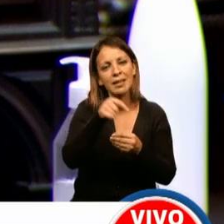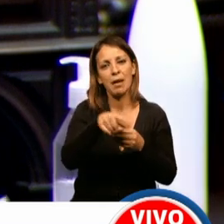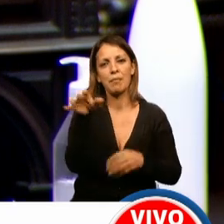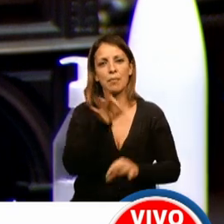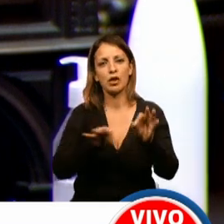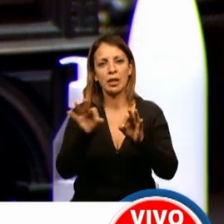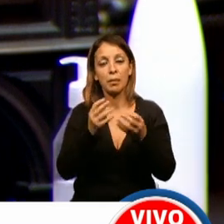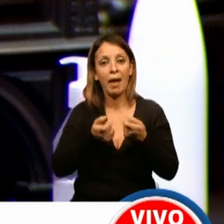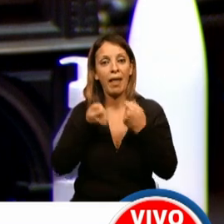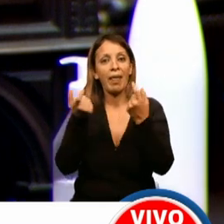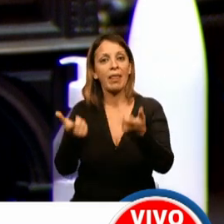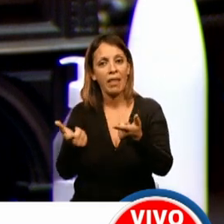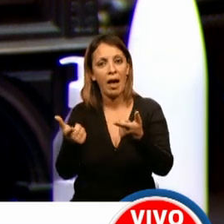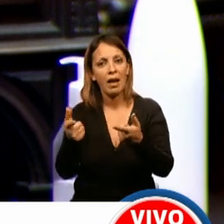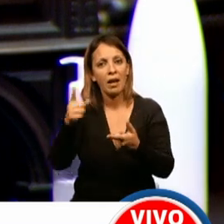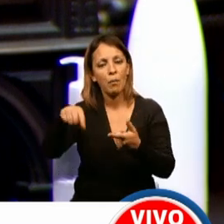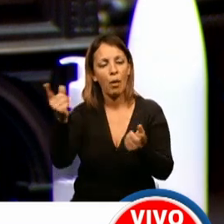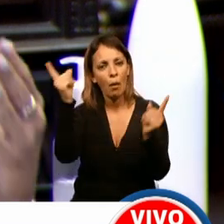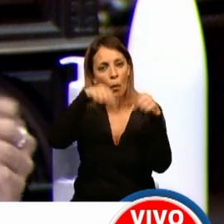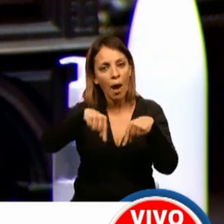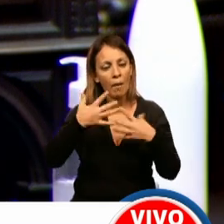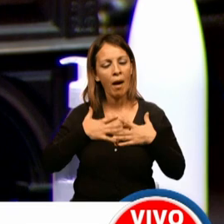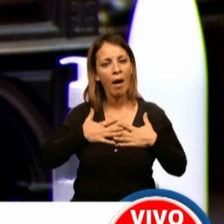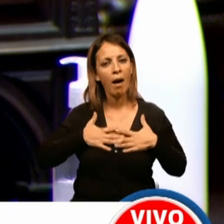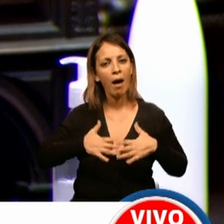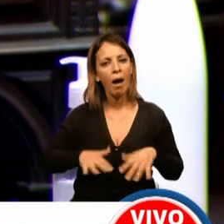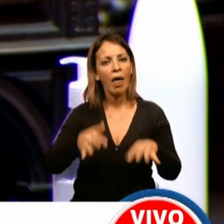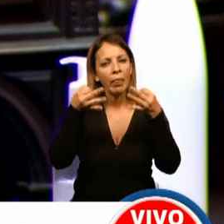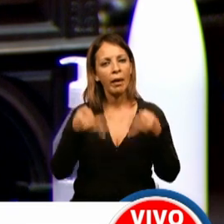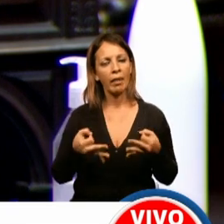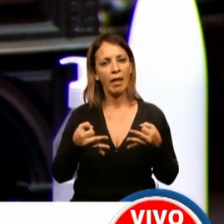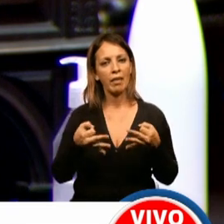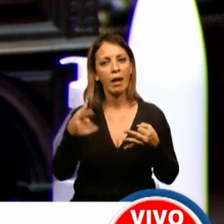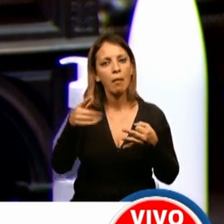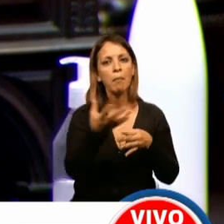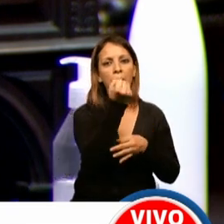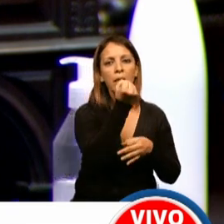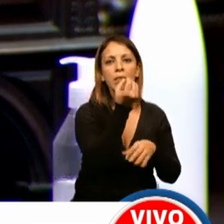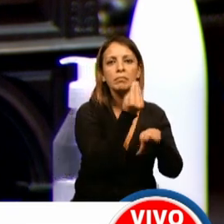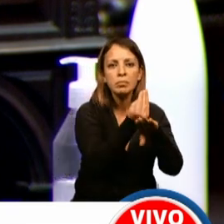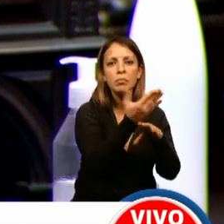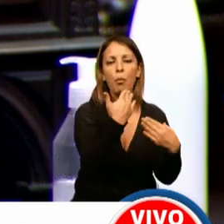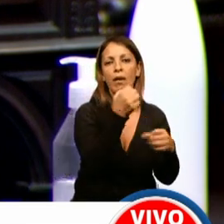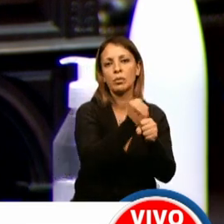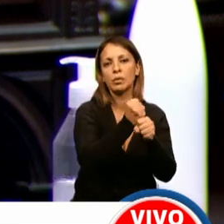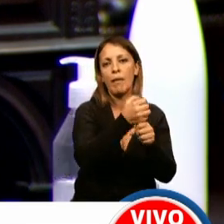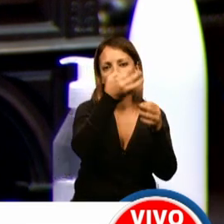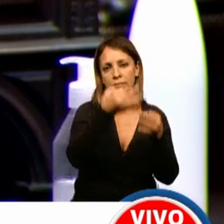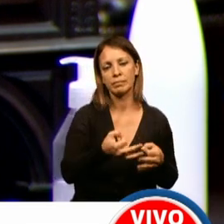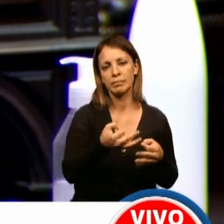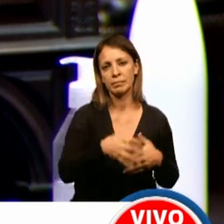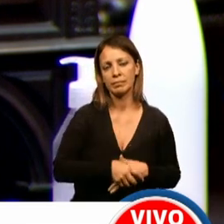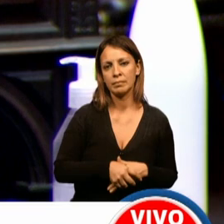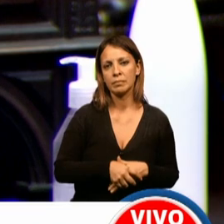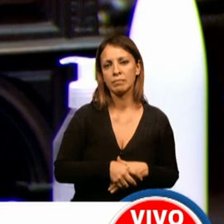a devolver la dignidad y les va a permitir acceder a un trabajo formal no